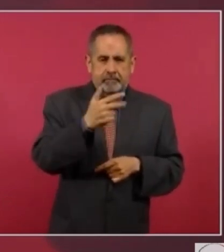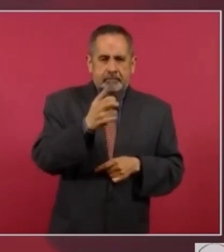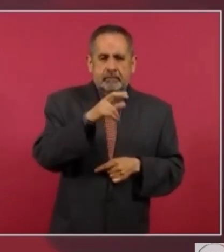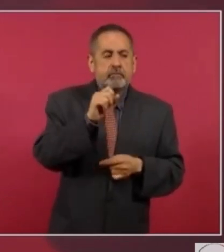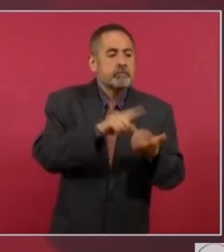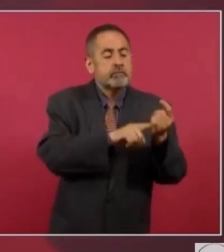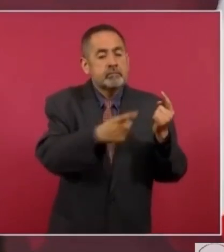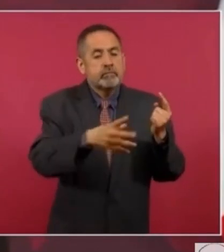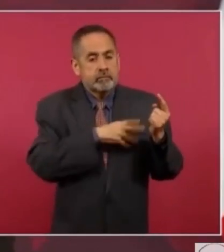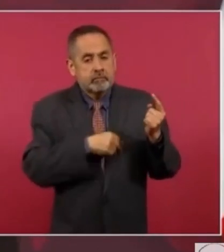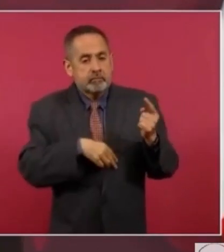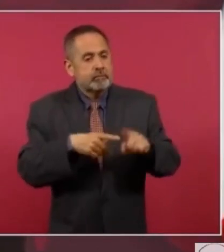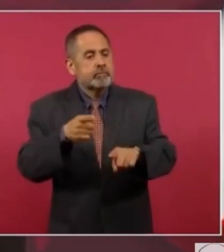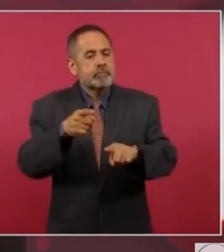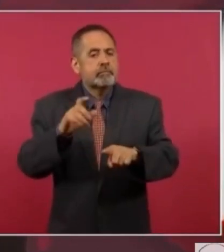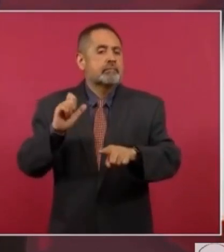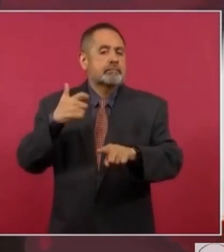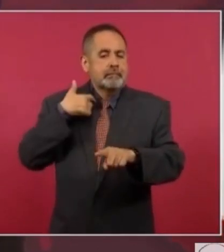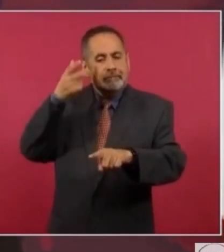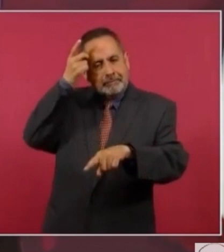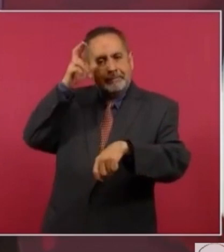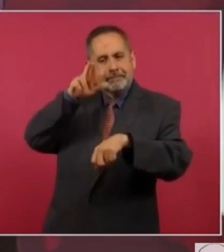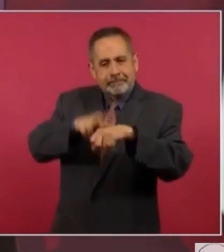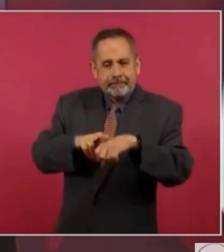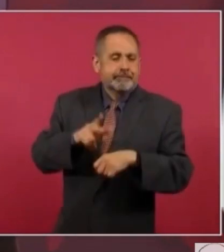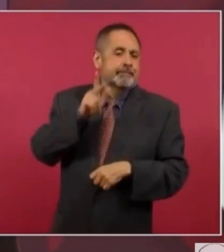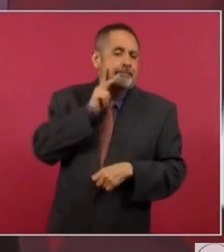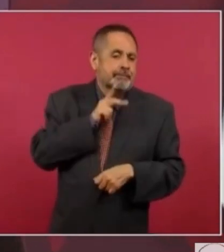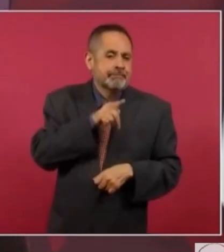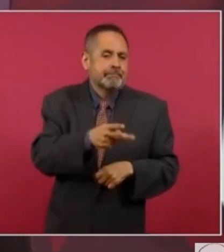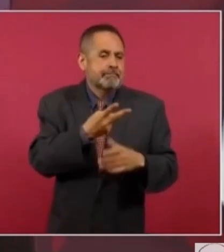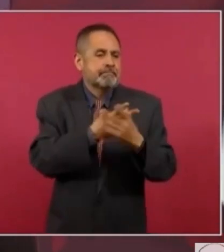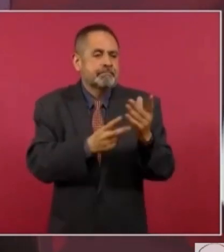que fue director de Pemex.